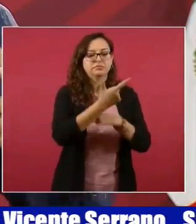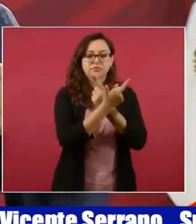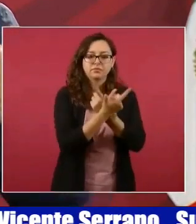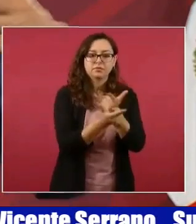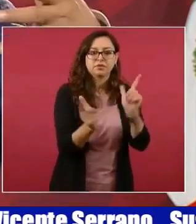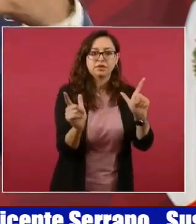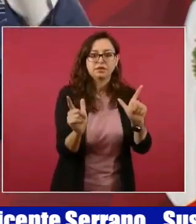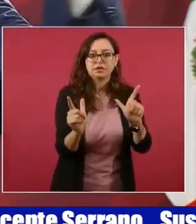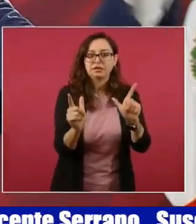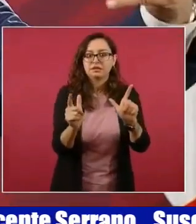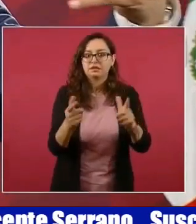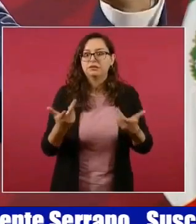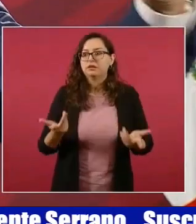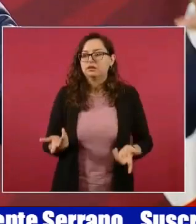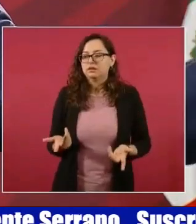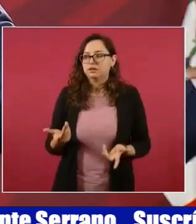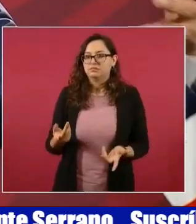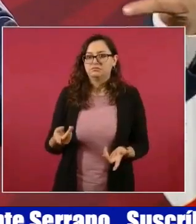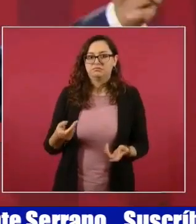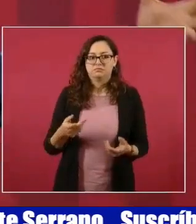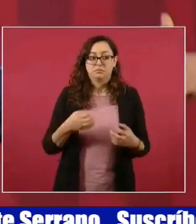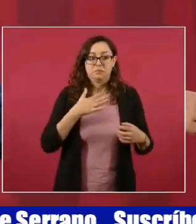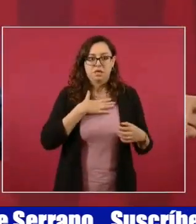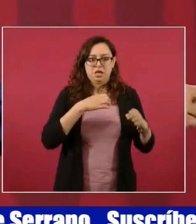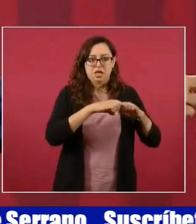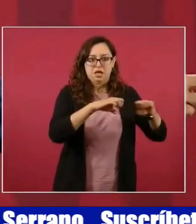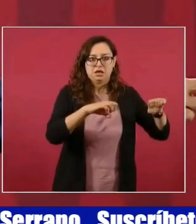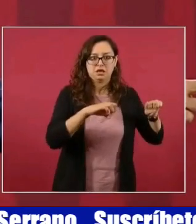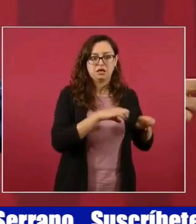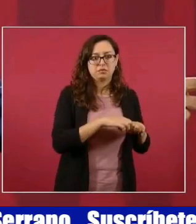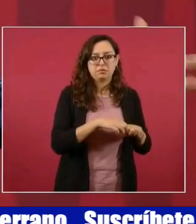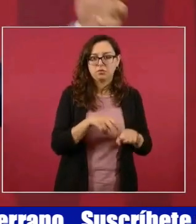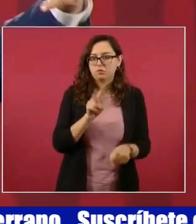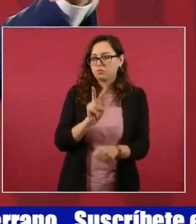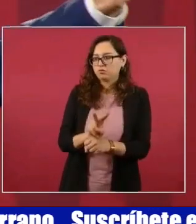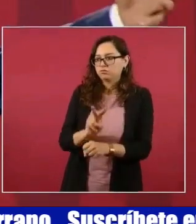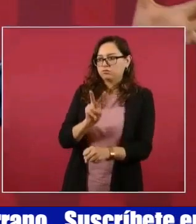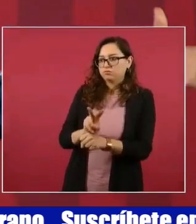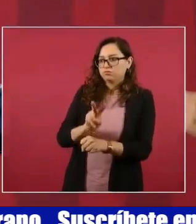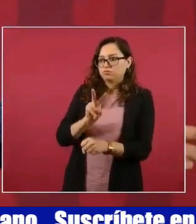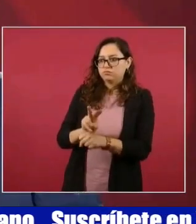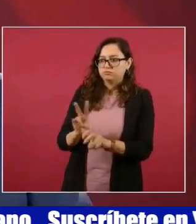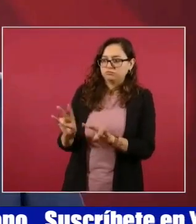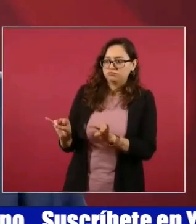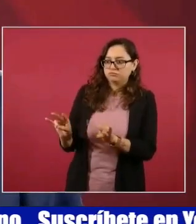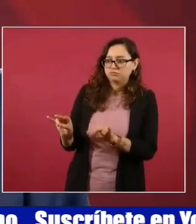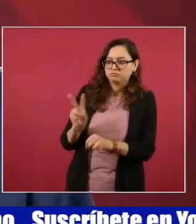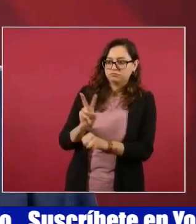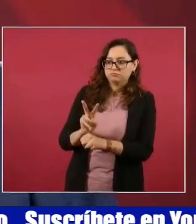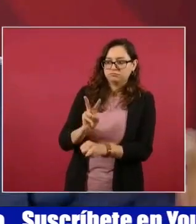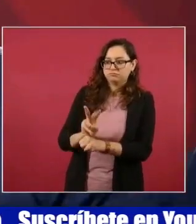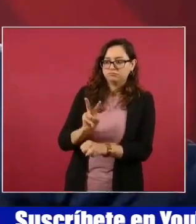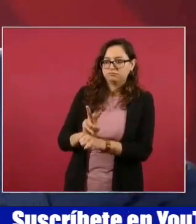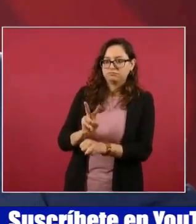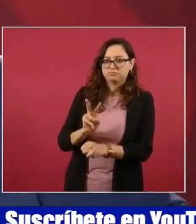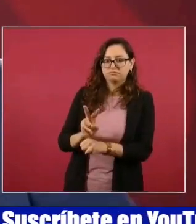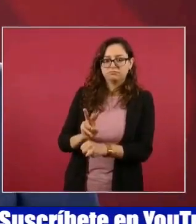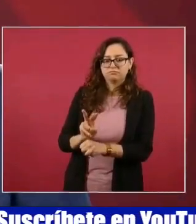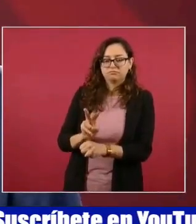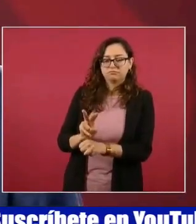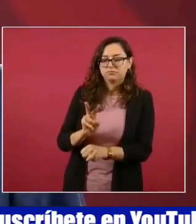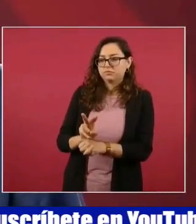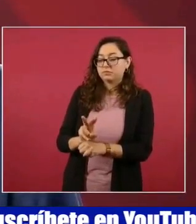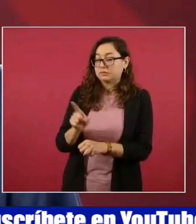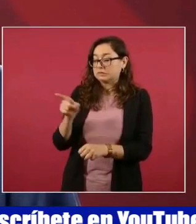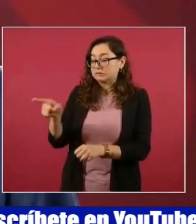rústico o premoderno, tendríamos que contemplar las alternativas que existían. Versiones de gobiernos del PRI o del PAN comprometidos a mejorar el